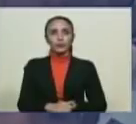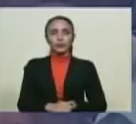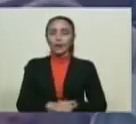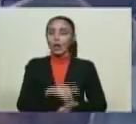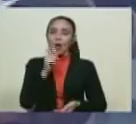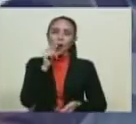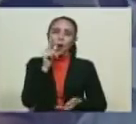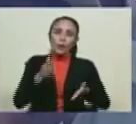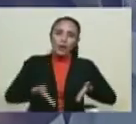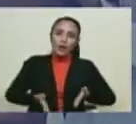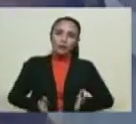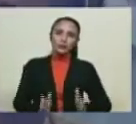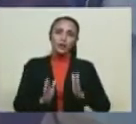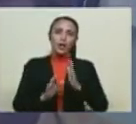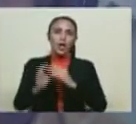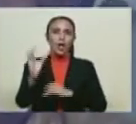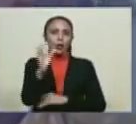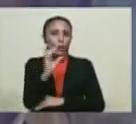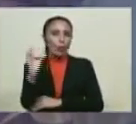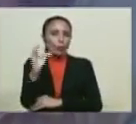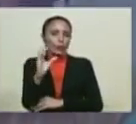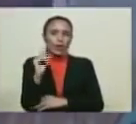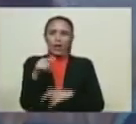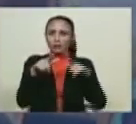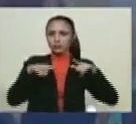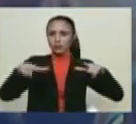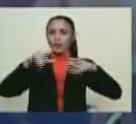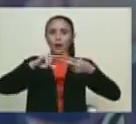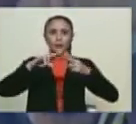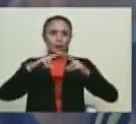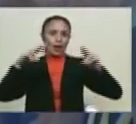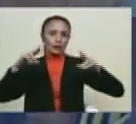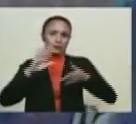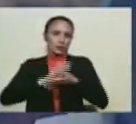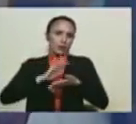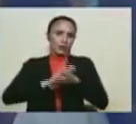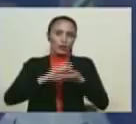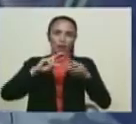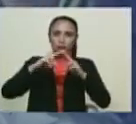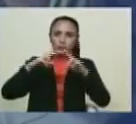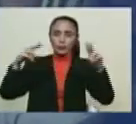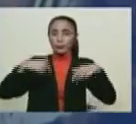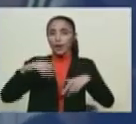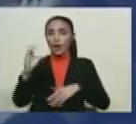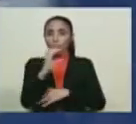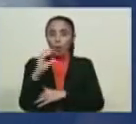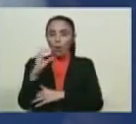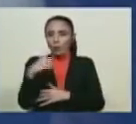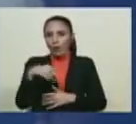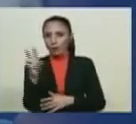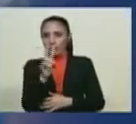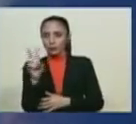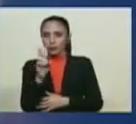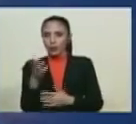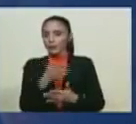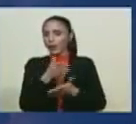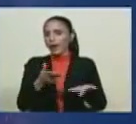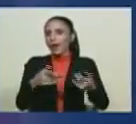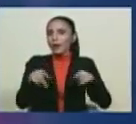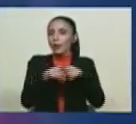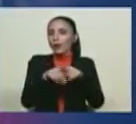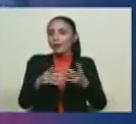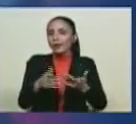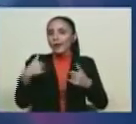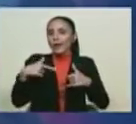pueblo, una sola región de paz, una sola región de paz. Colombia, Venezuela, hijo del libertador Simón